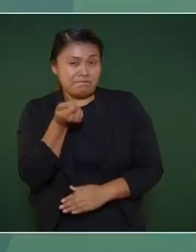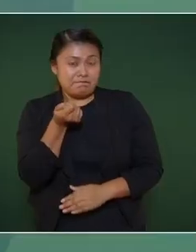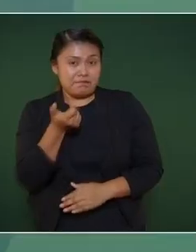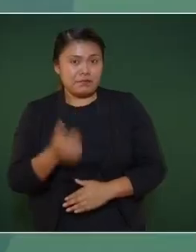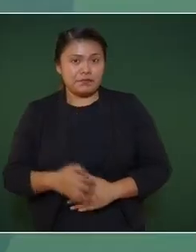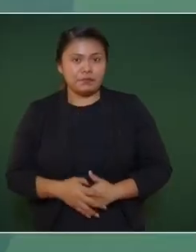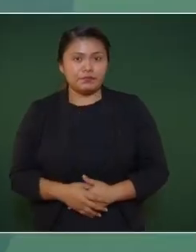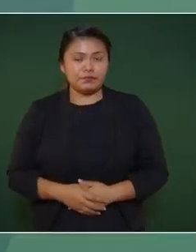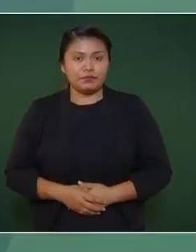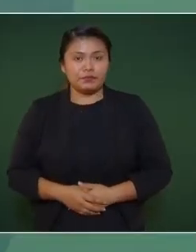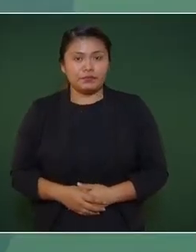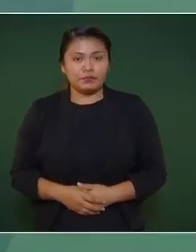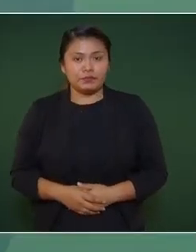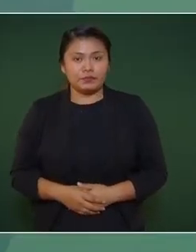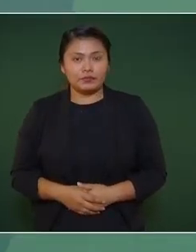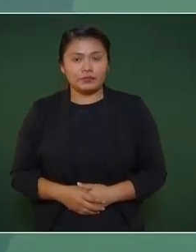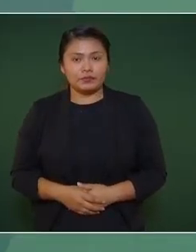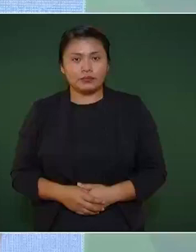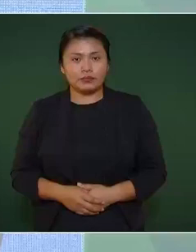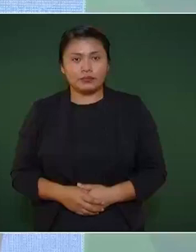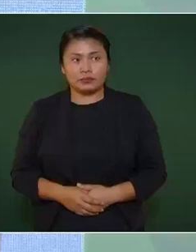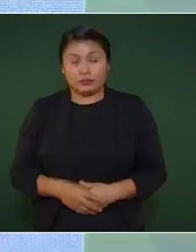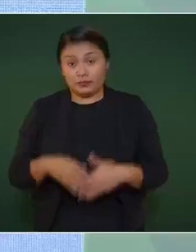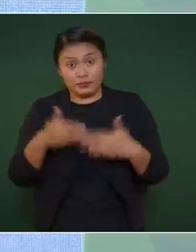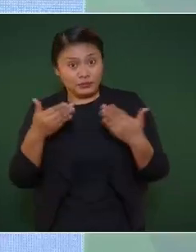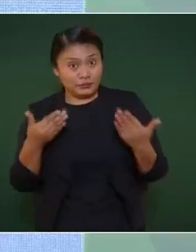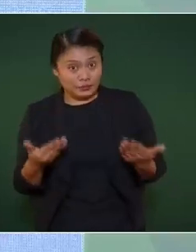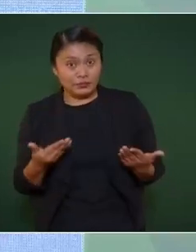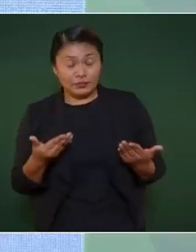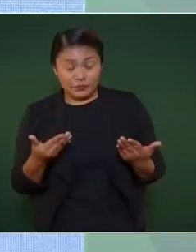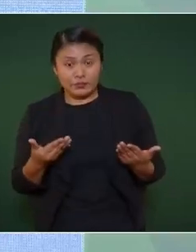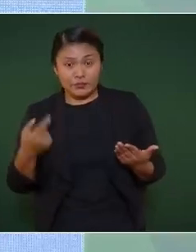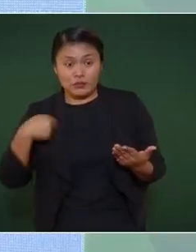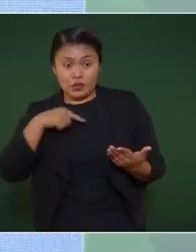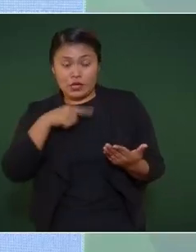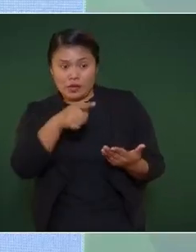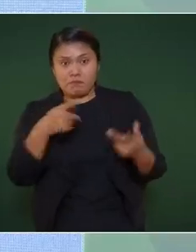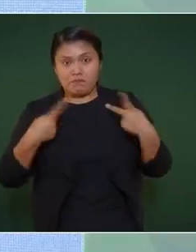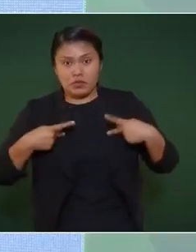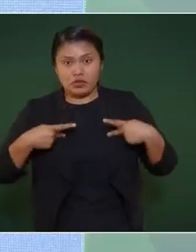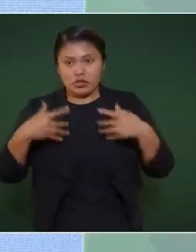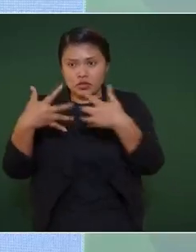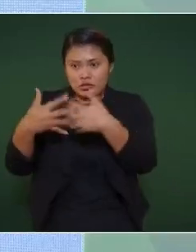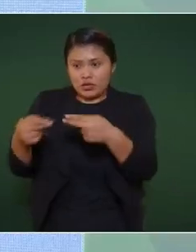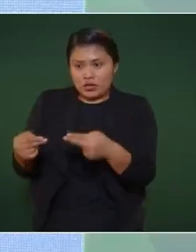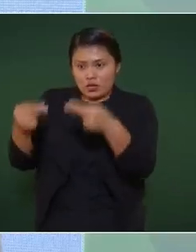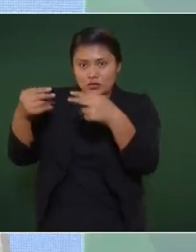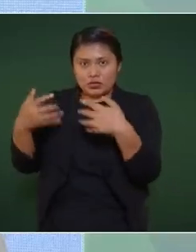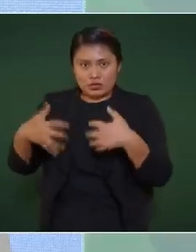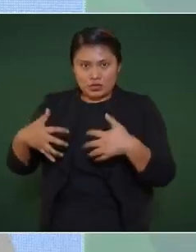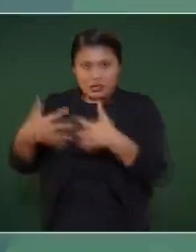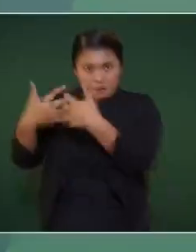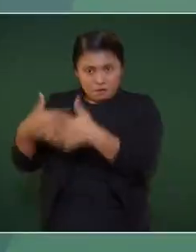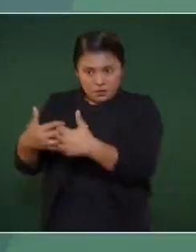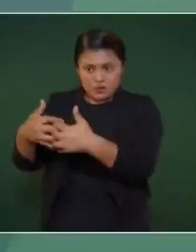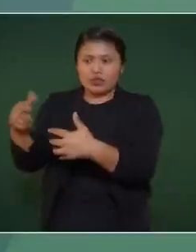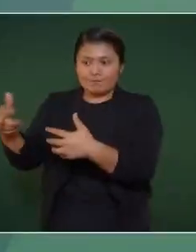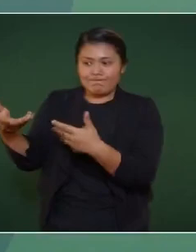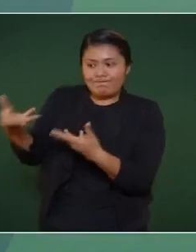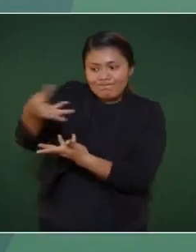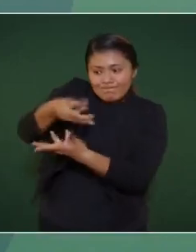ayuda a que la gente, a que los empresarios inviertan, y a